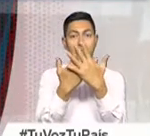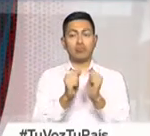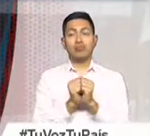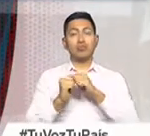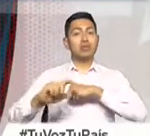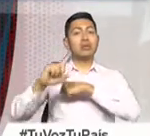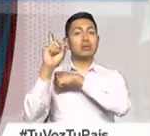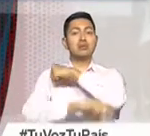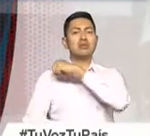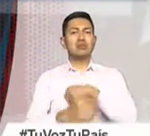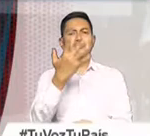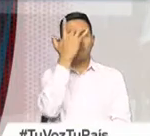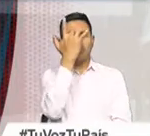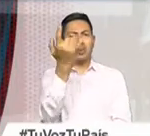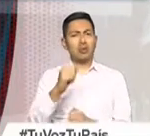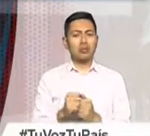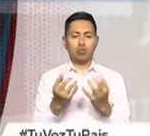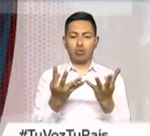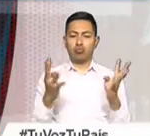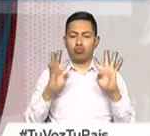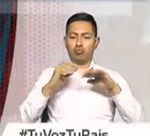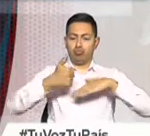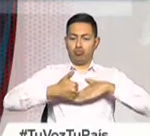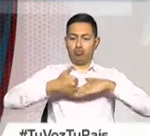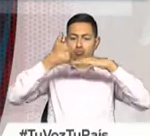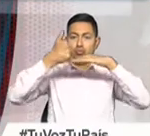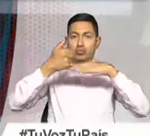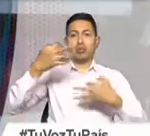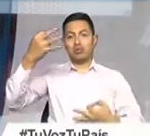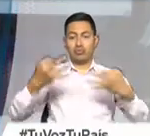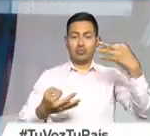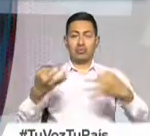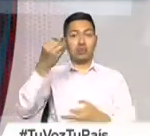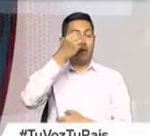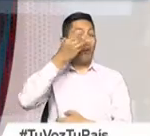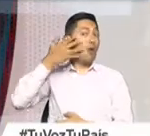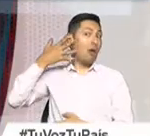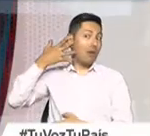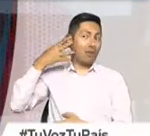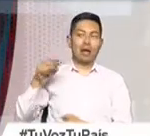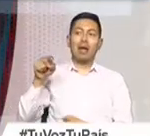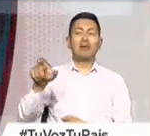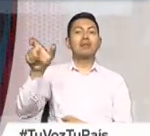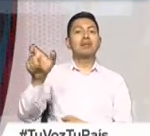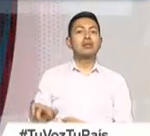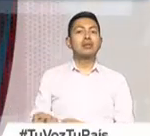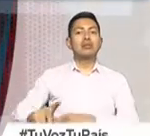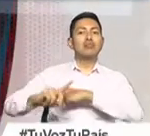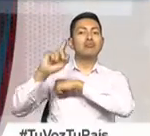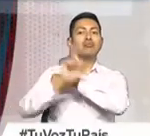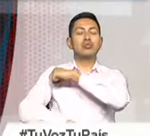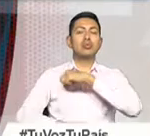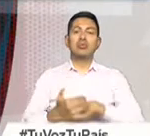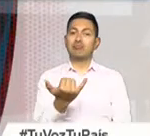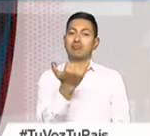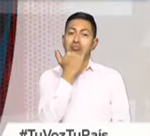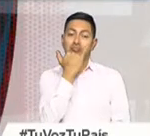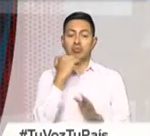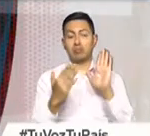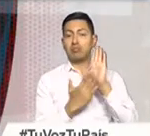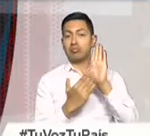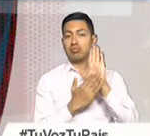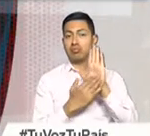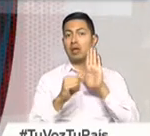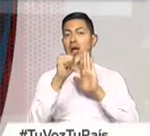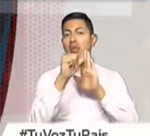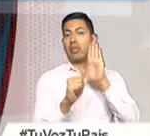sanción fue impuesta por el Tribunal de Garantías Penales de Morona, Santiago, por la cometición de un delito tipificado y sancionado en el